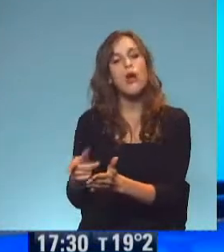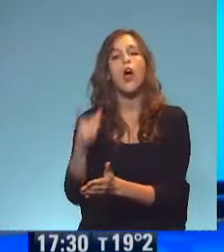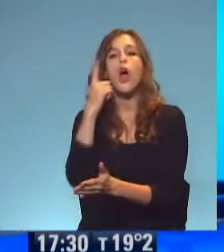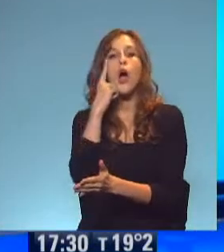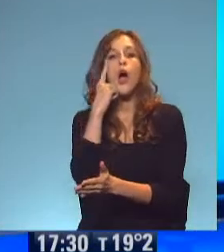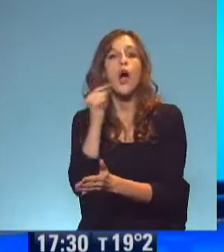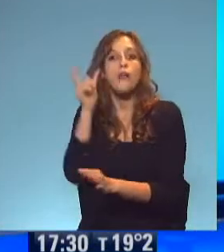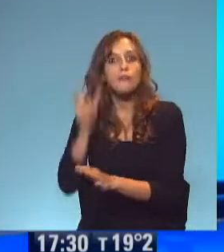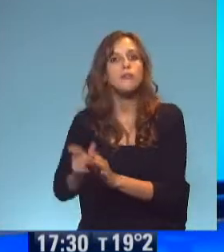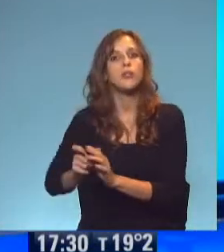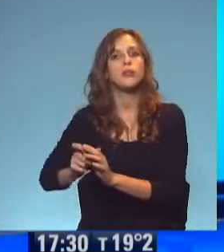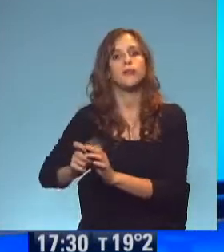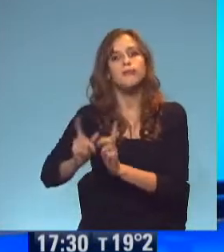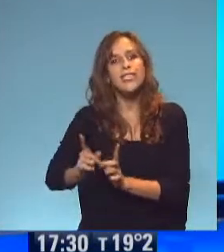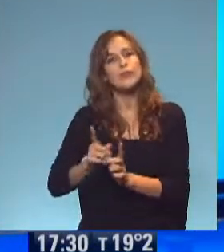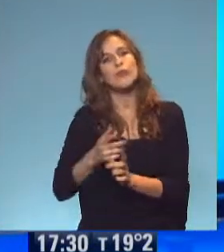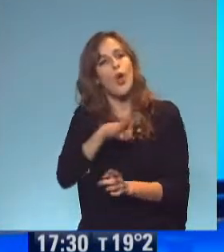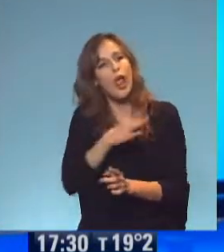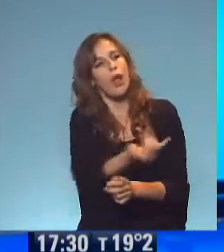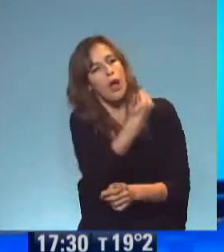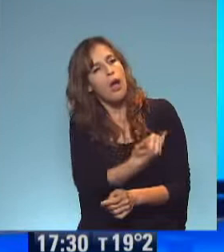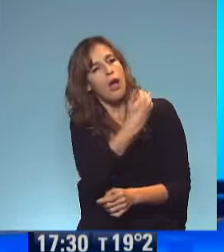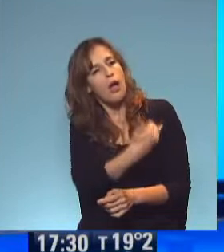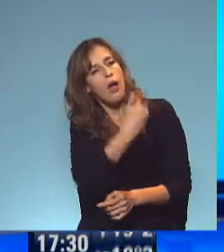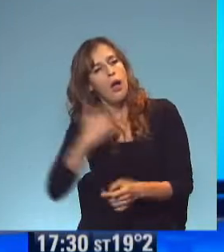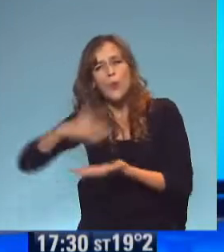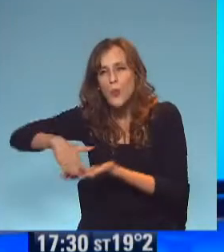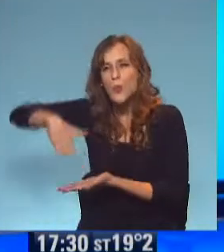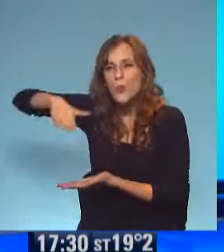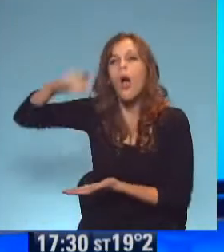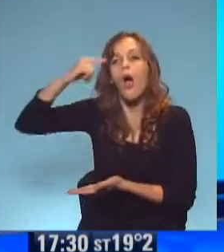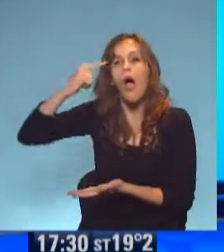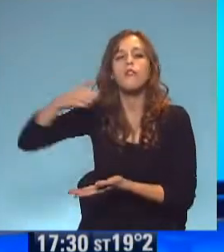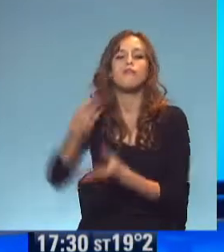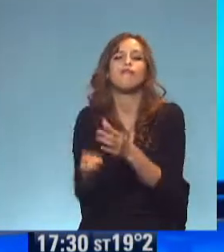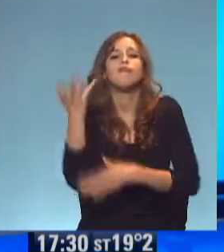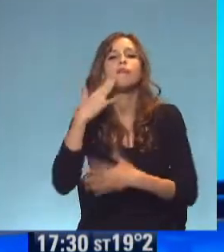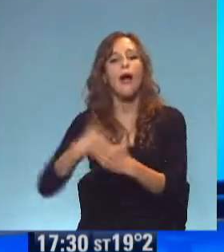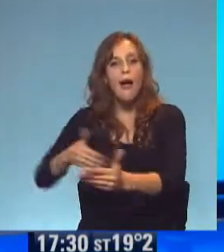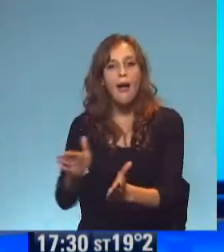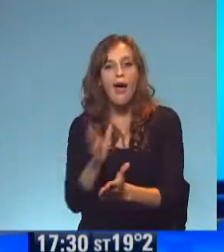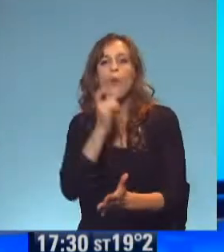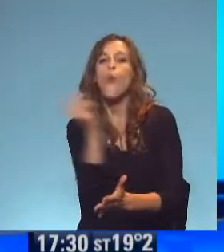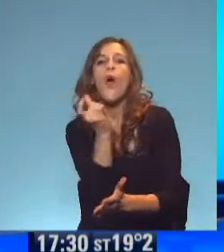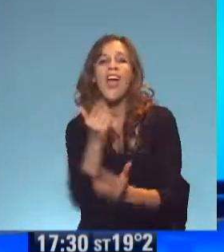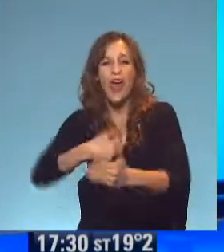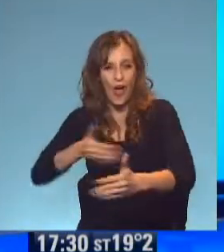crecido escuchando las historias de la niña, inventó una caja muy bonita de cuero y